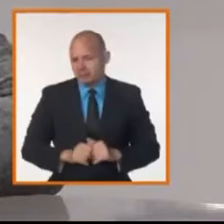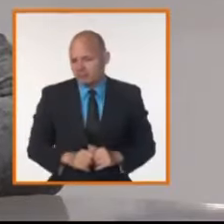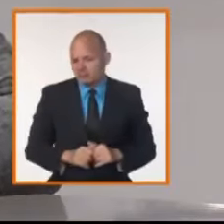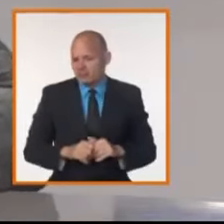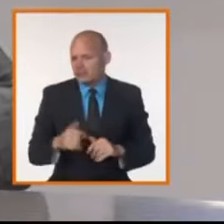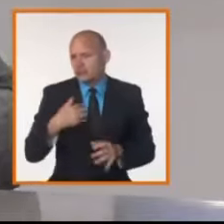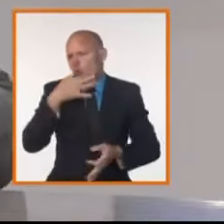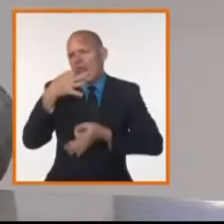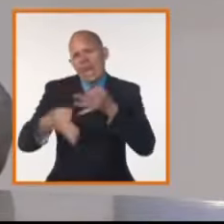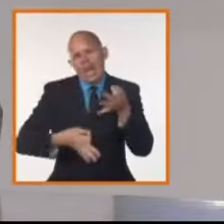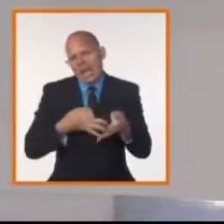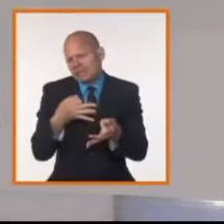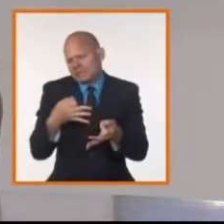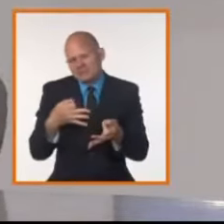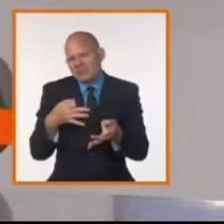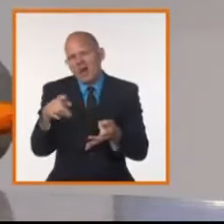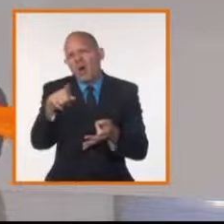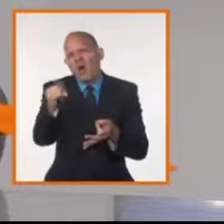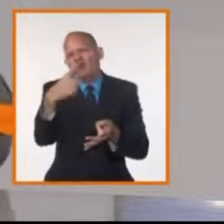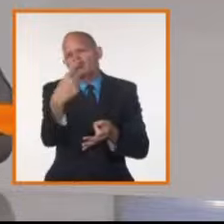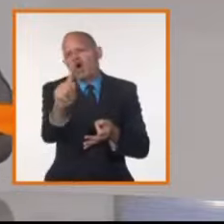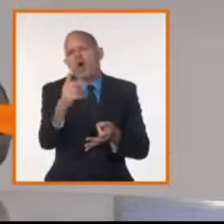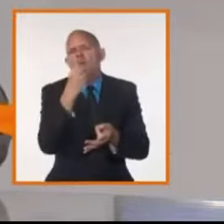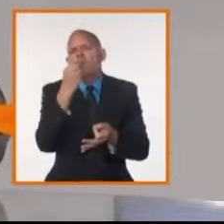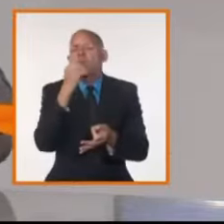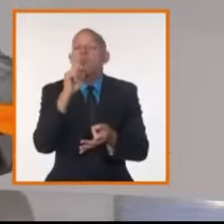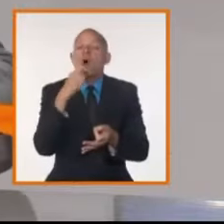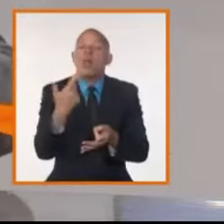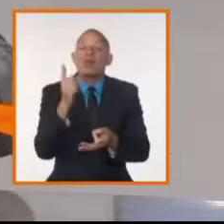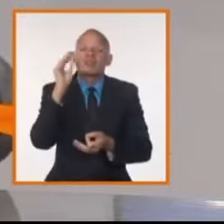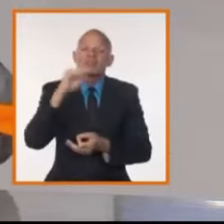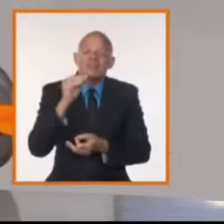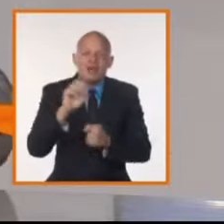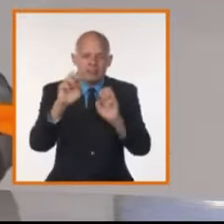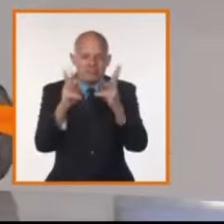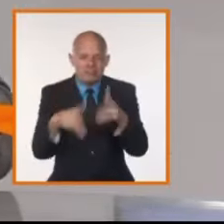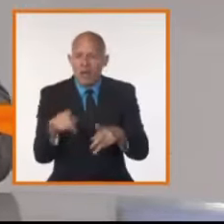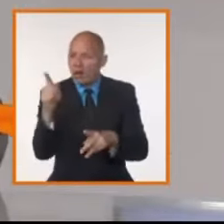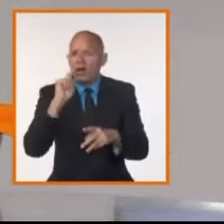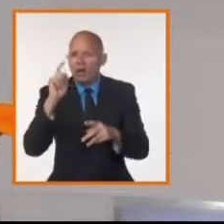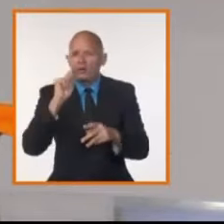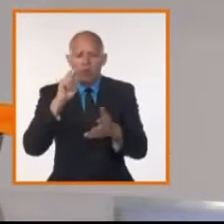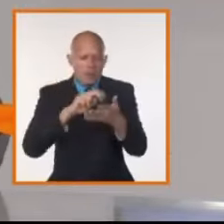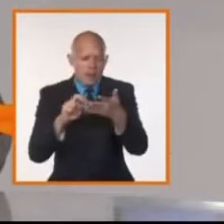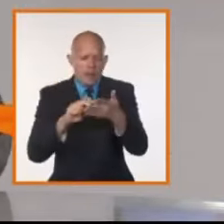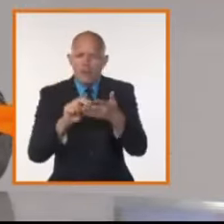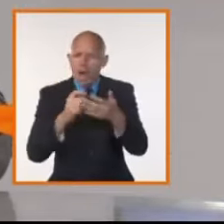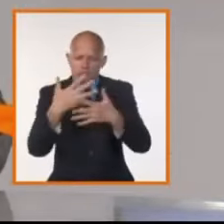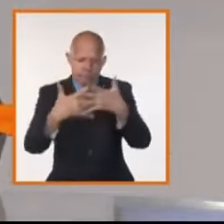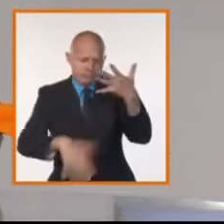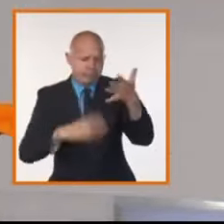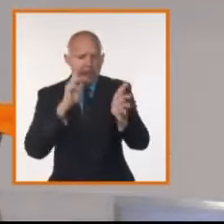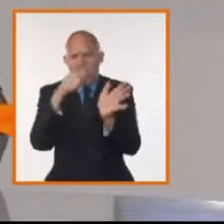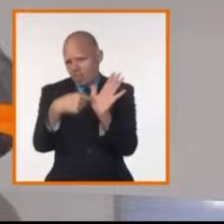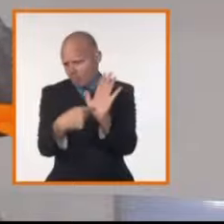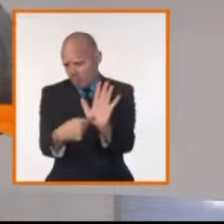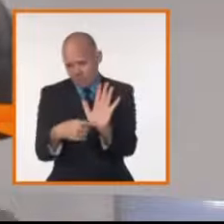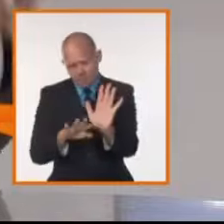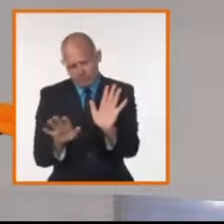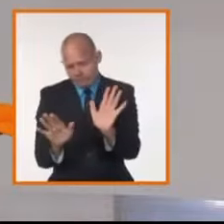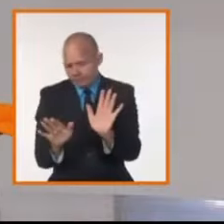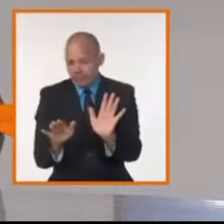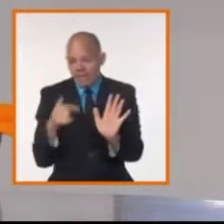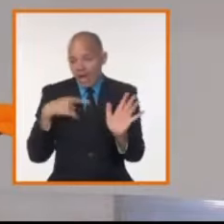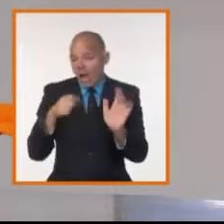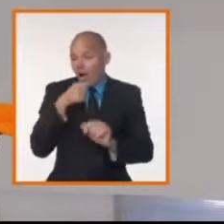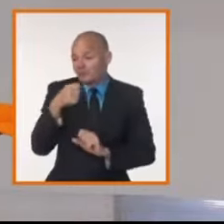en en los medios ya lo veíamos Allí está está acusado bueno en esta ocasión de corrupción y de una